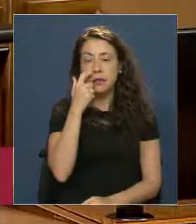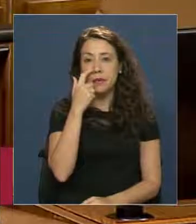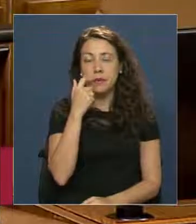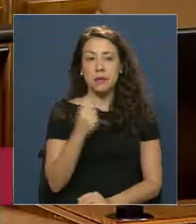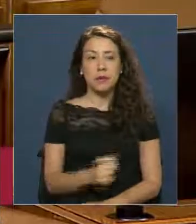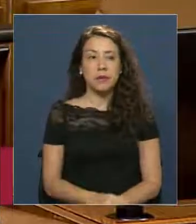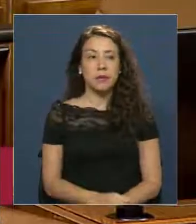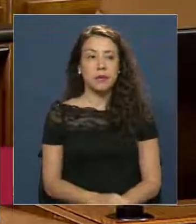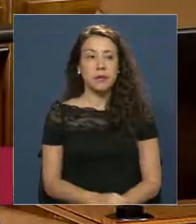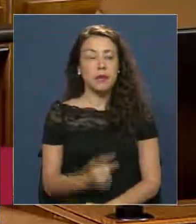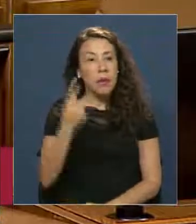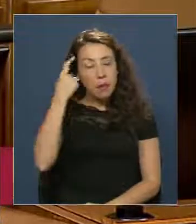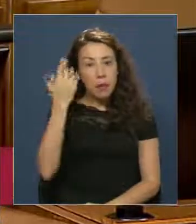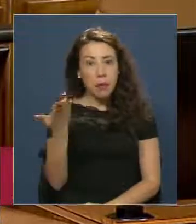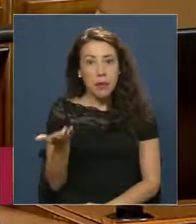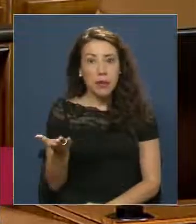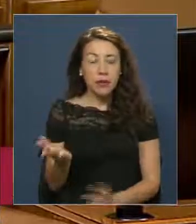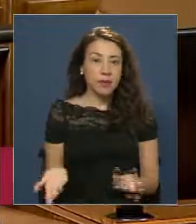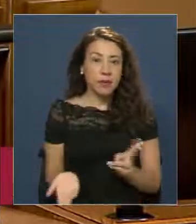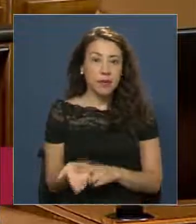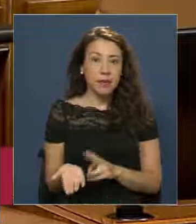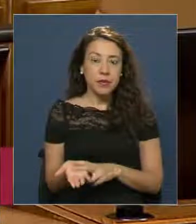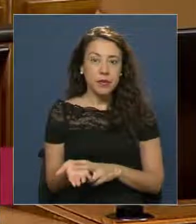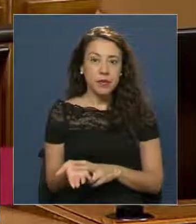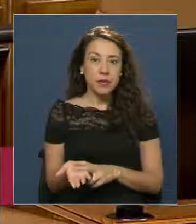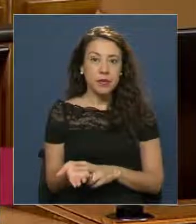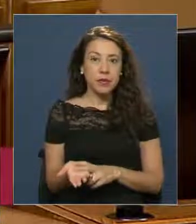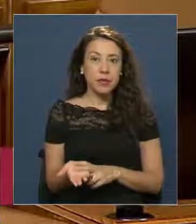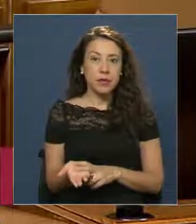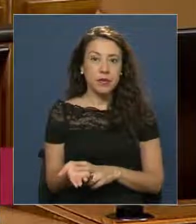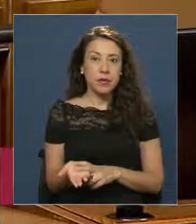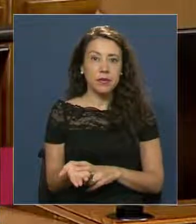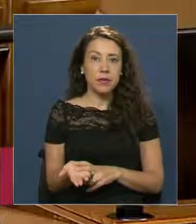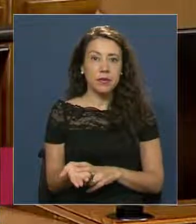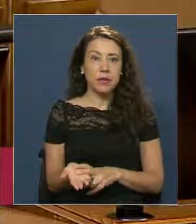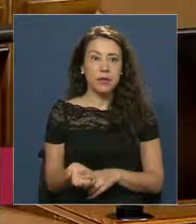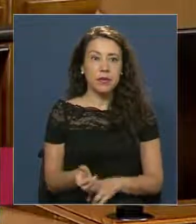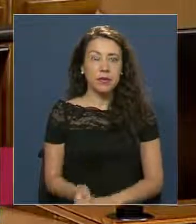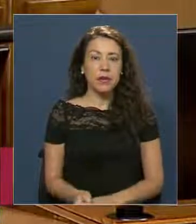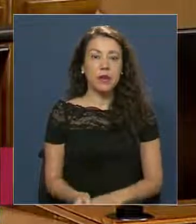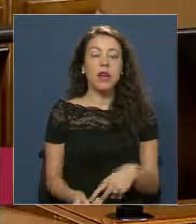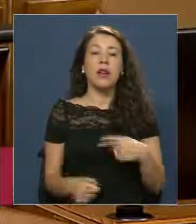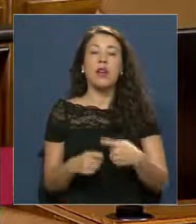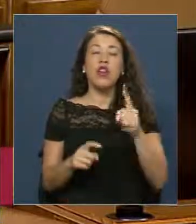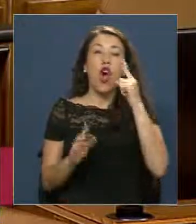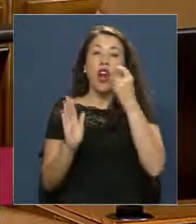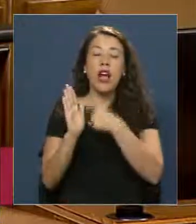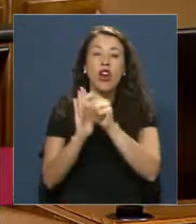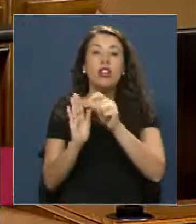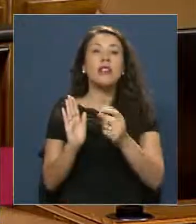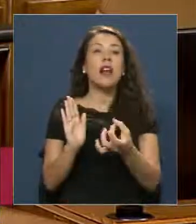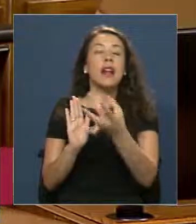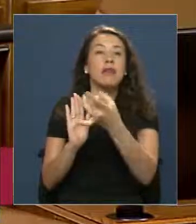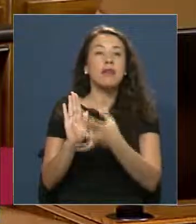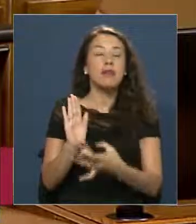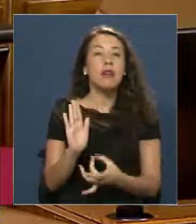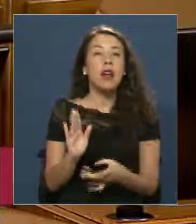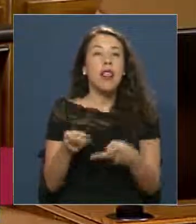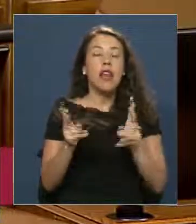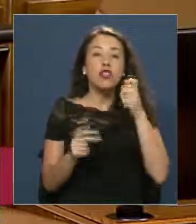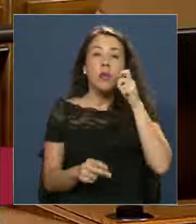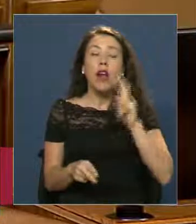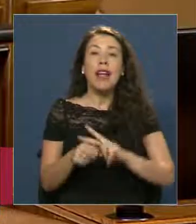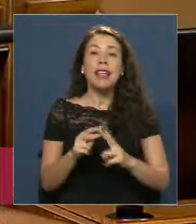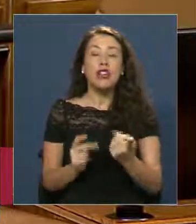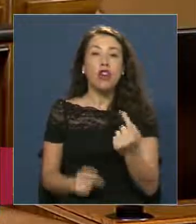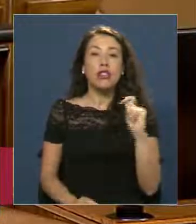humanidad. Pero obviamente que la negación de las violaciones a los derechos humanos cometidas